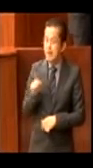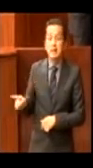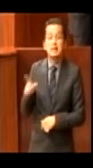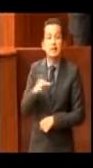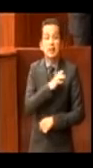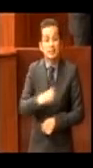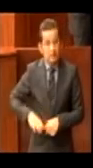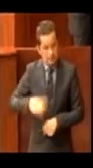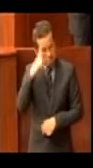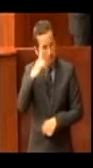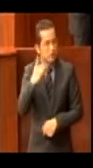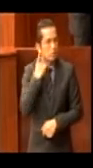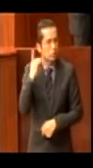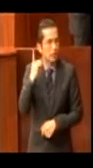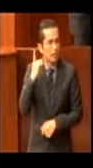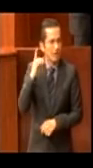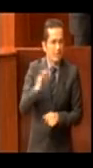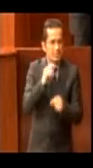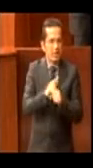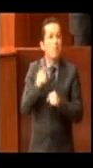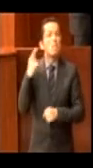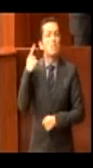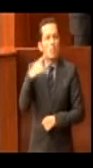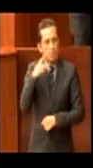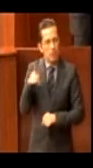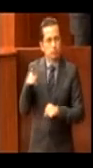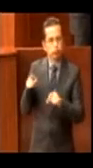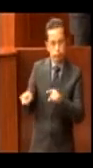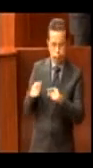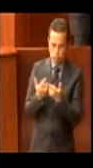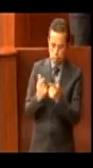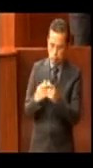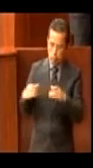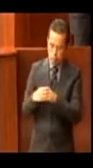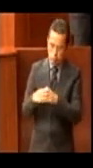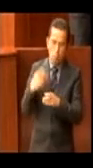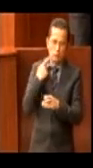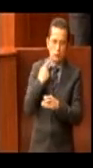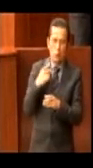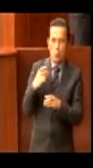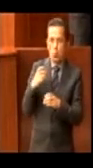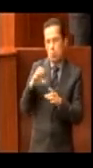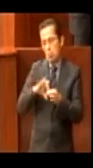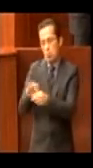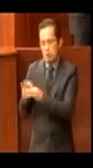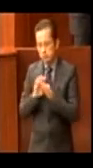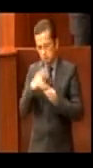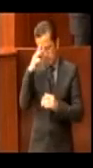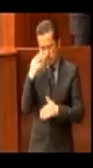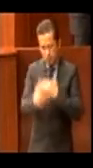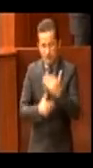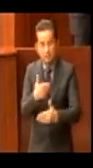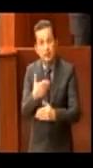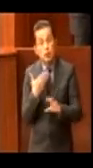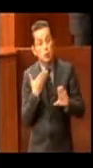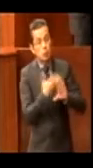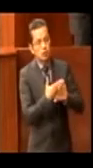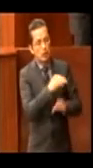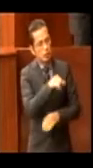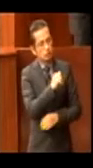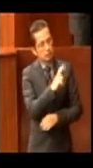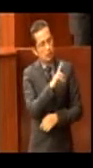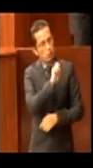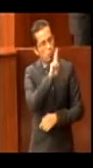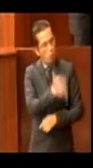en puebla por la coalición por mexico al frente en contra de josé juan espinosa torres también